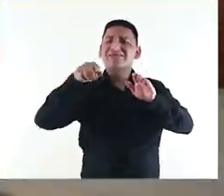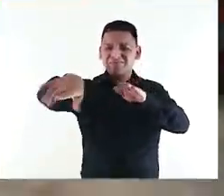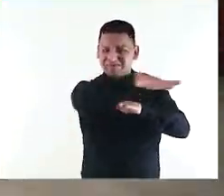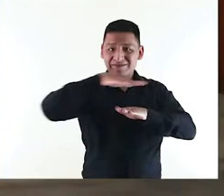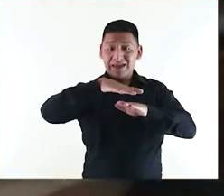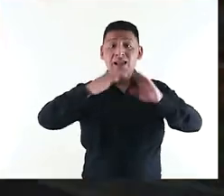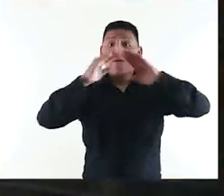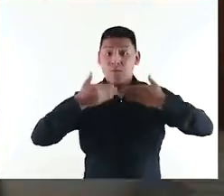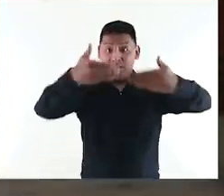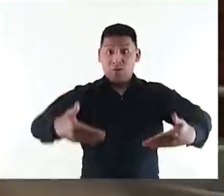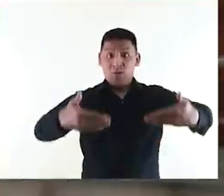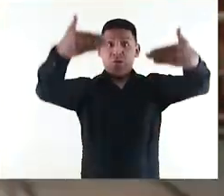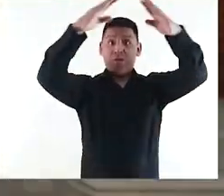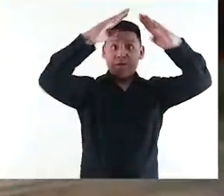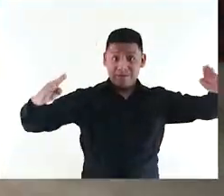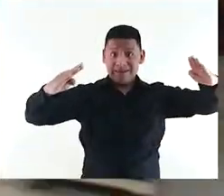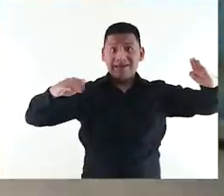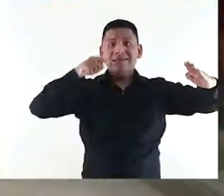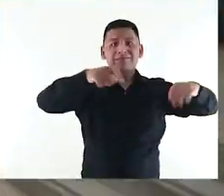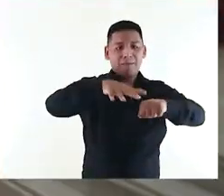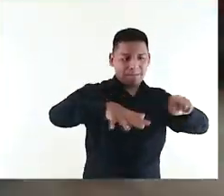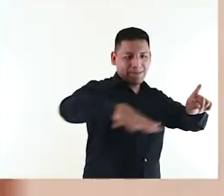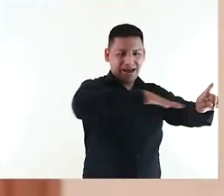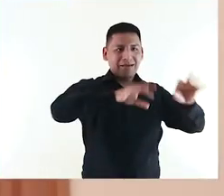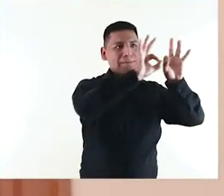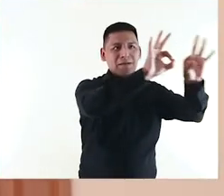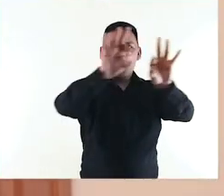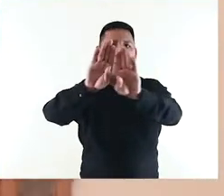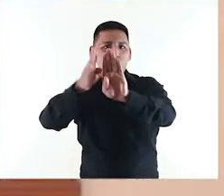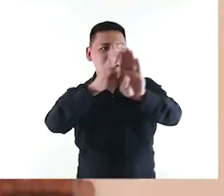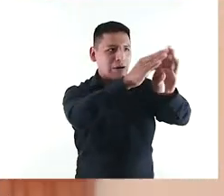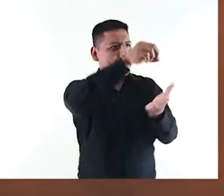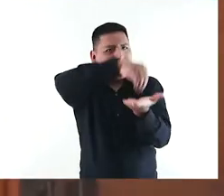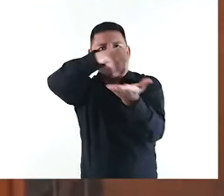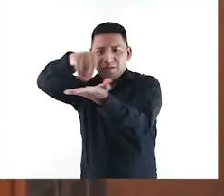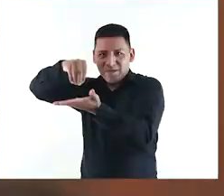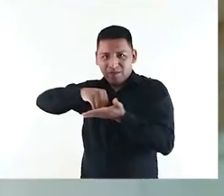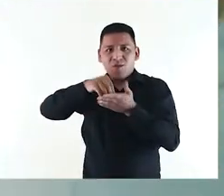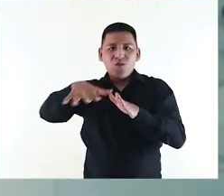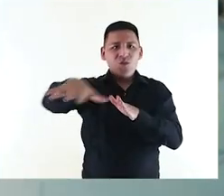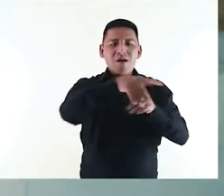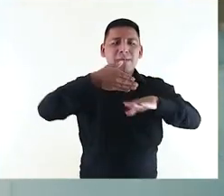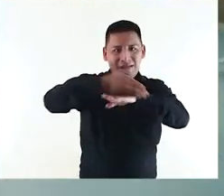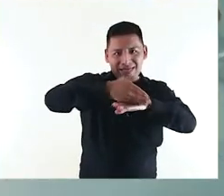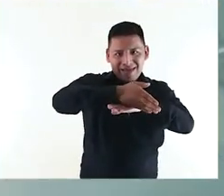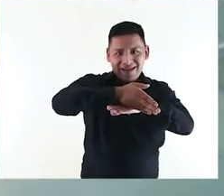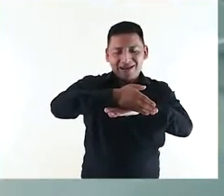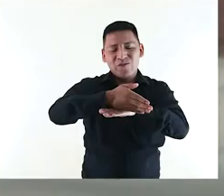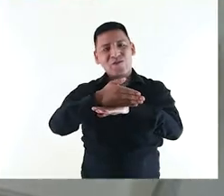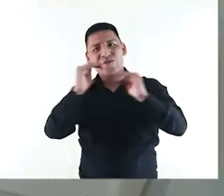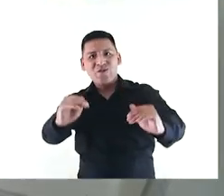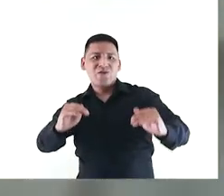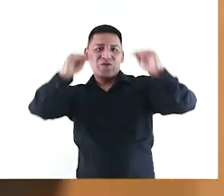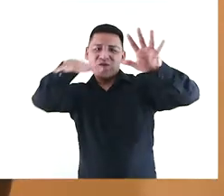del neoclásico de la época, el frontón triangular y su gran patio de simetría clásica con puertas que repiten el frontón en volúmenes